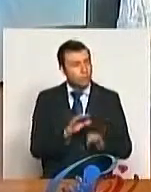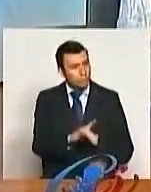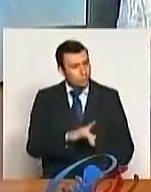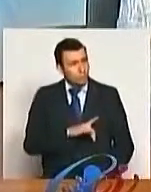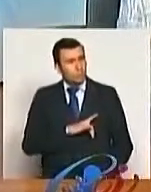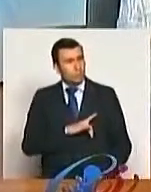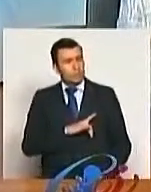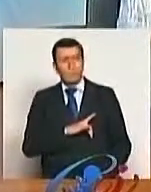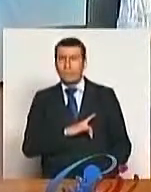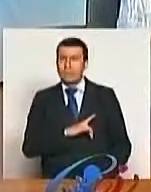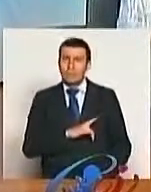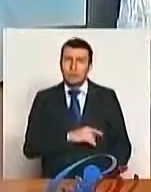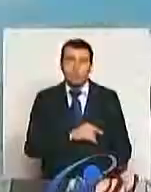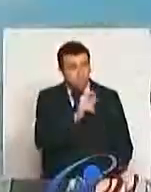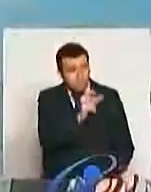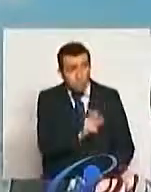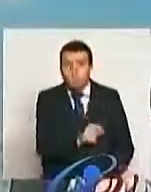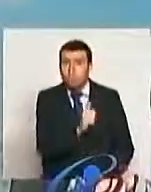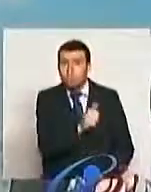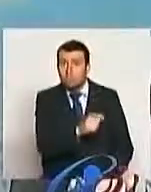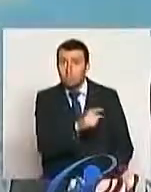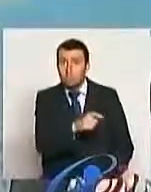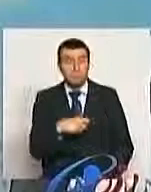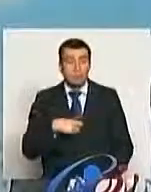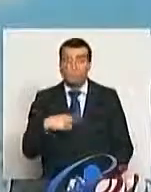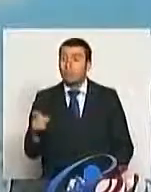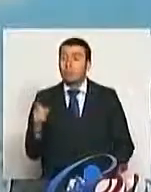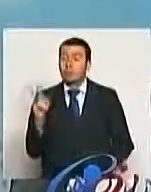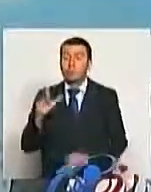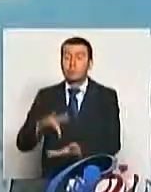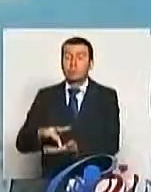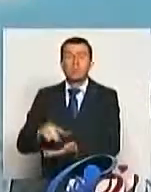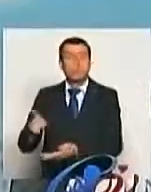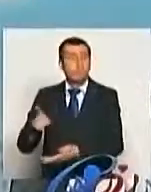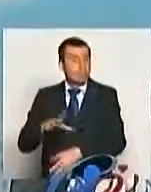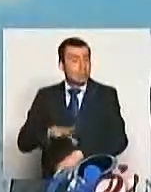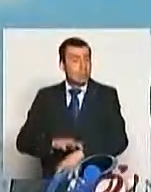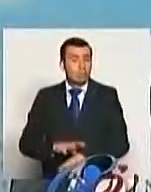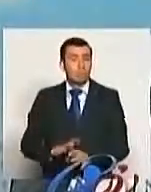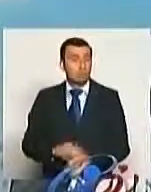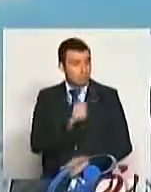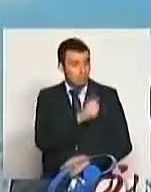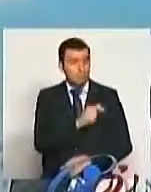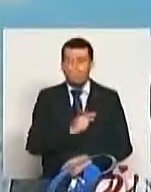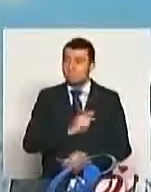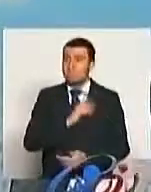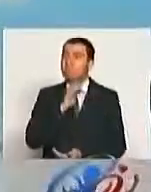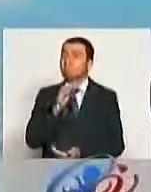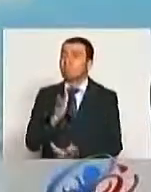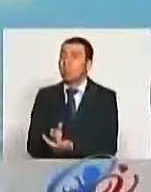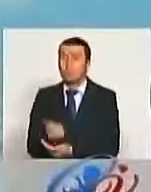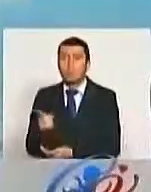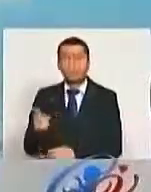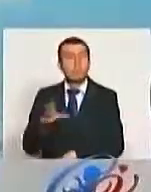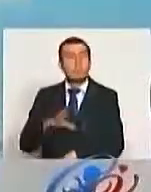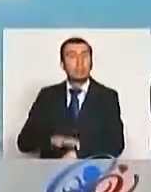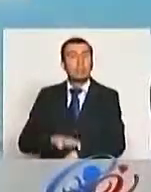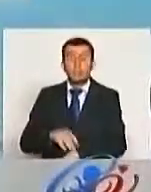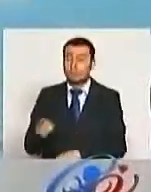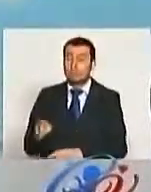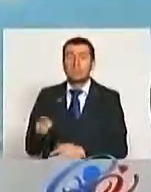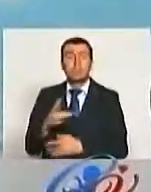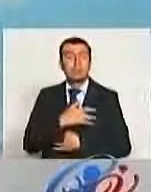forma, porque es una persona que tiene los servicios de salud, porque es una persona que consultó al servicio de salud, pero en